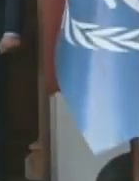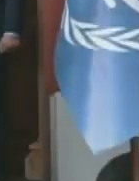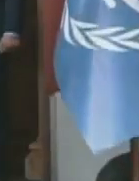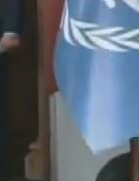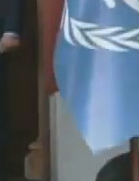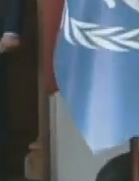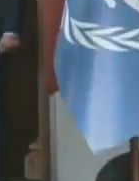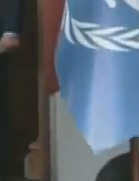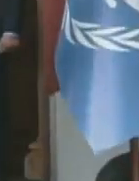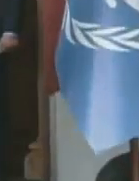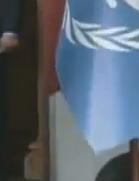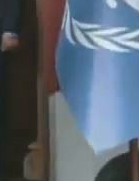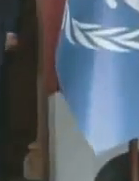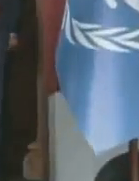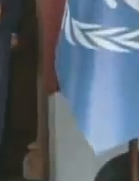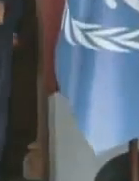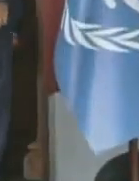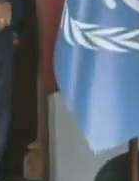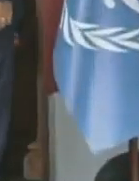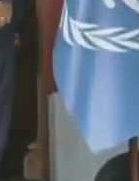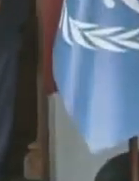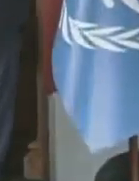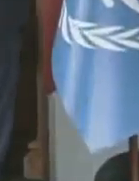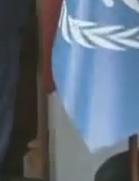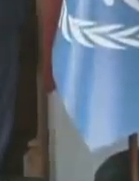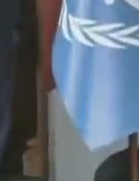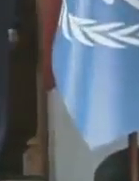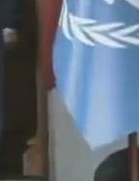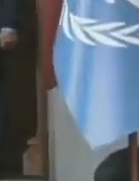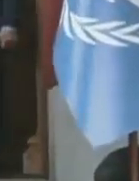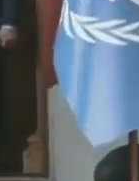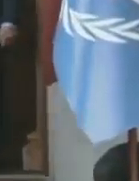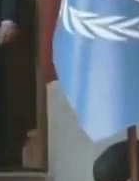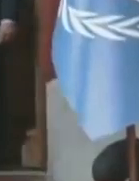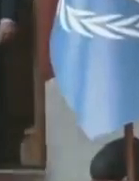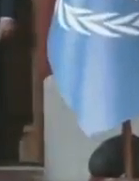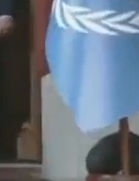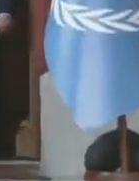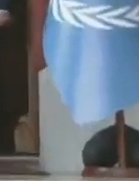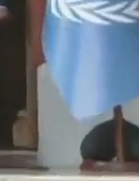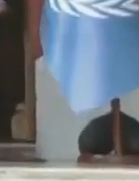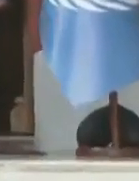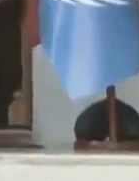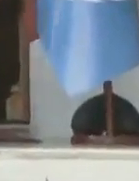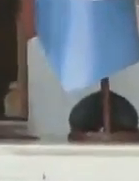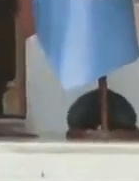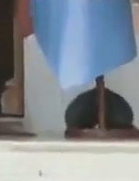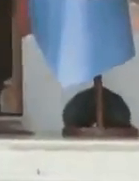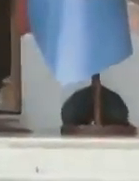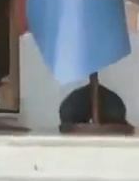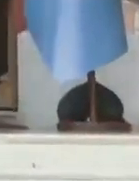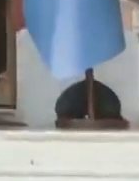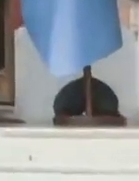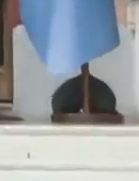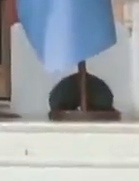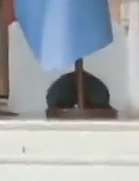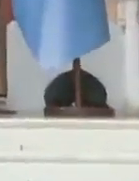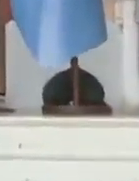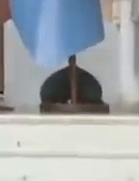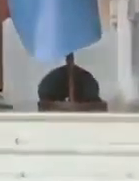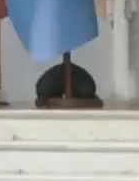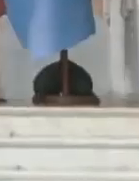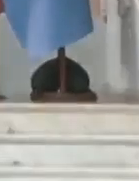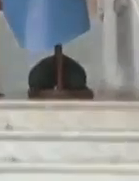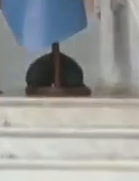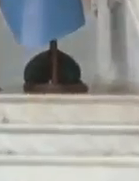la ciudad de caracas y se reunirán con las instituciones del estado así como también con la sociedad civil y con